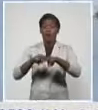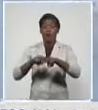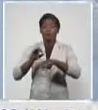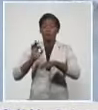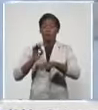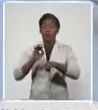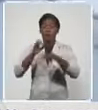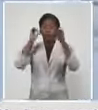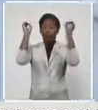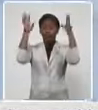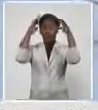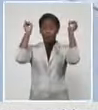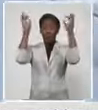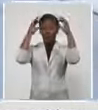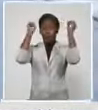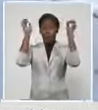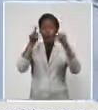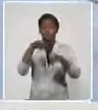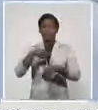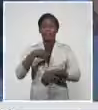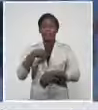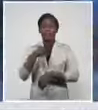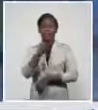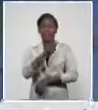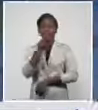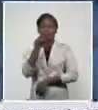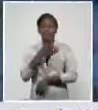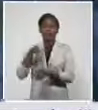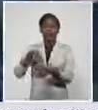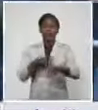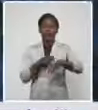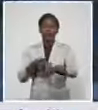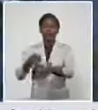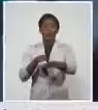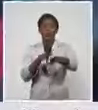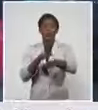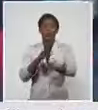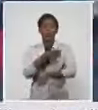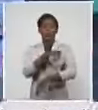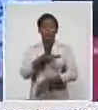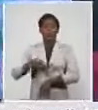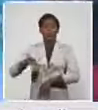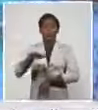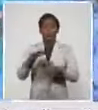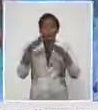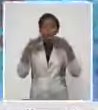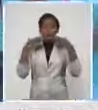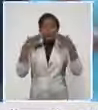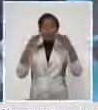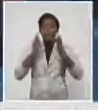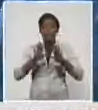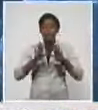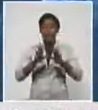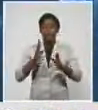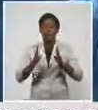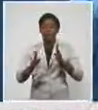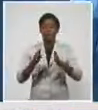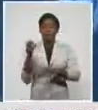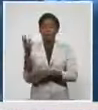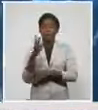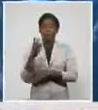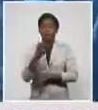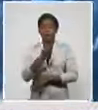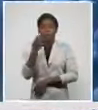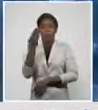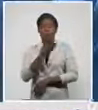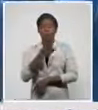Transita por las arterias más visibles de nuestra ciudad con la esperanza de que en su tercera fase de ensayo clínico 12.000 guantanameros estarán